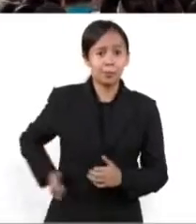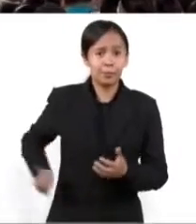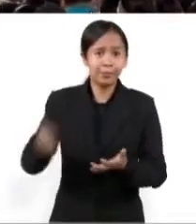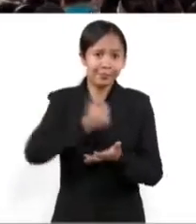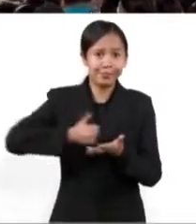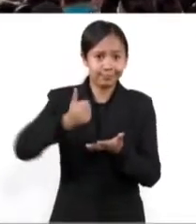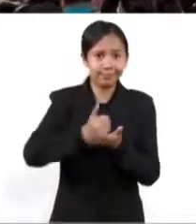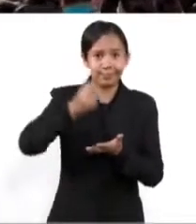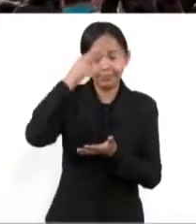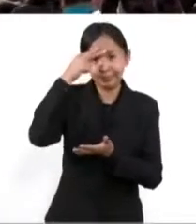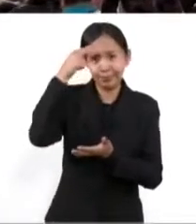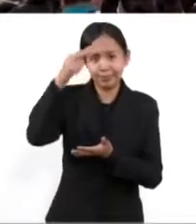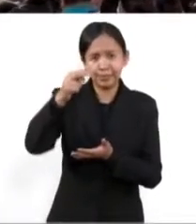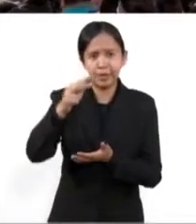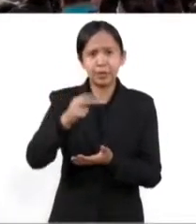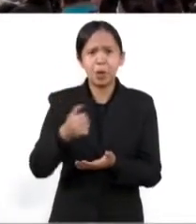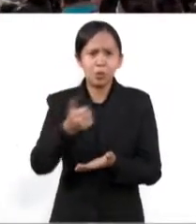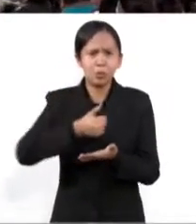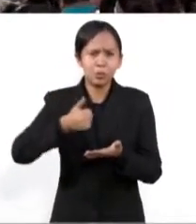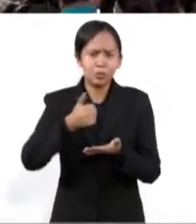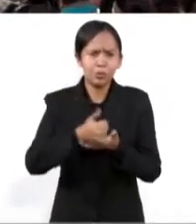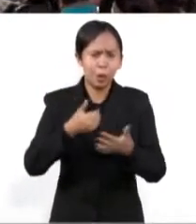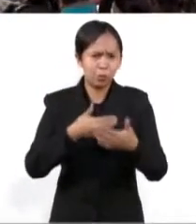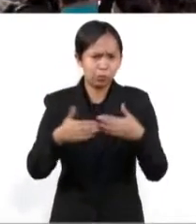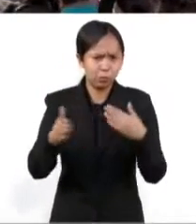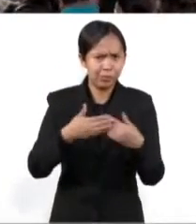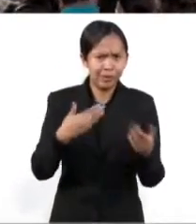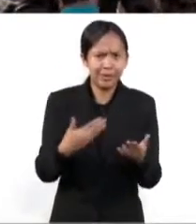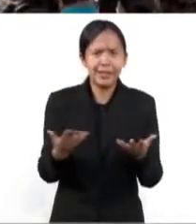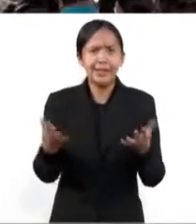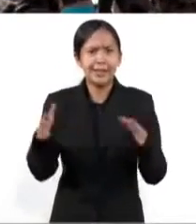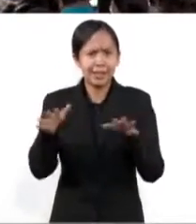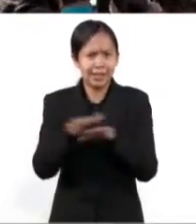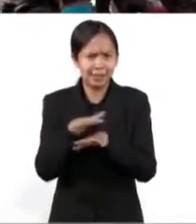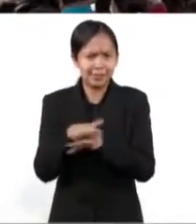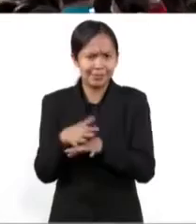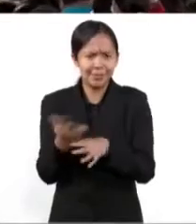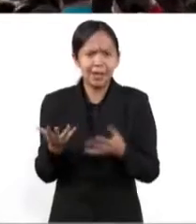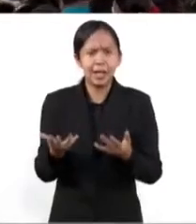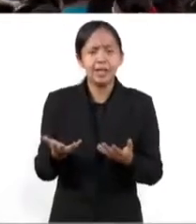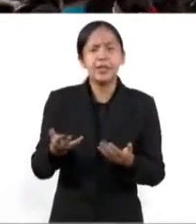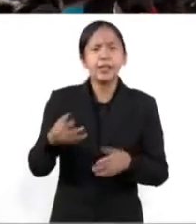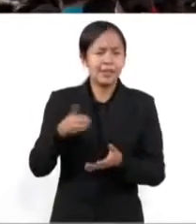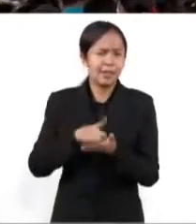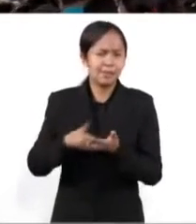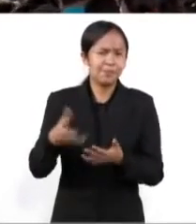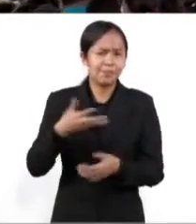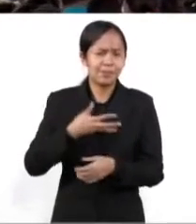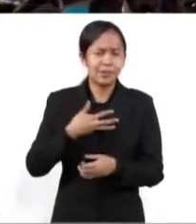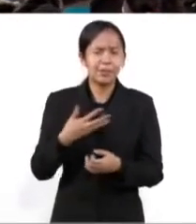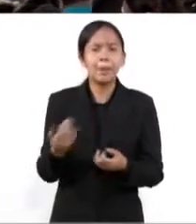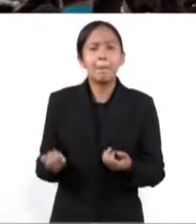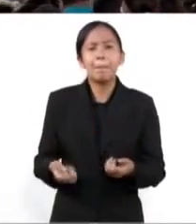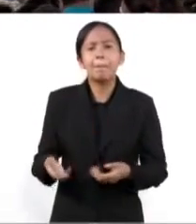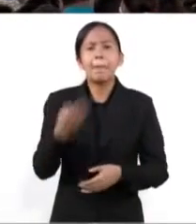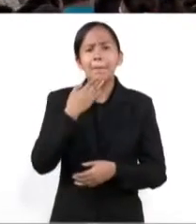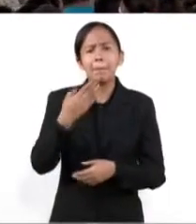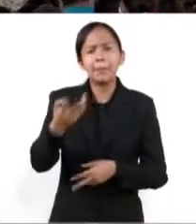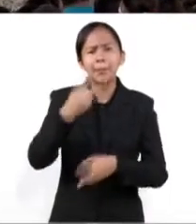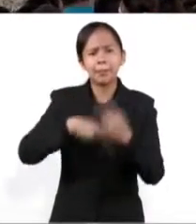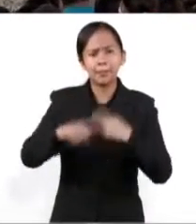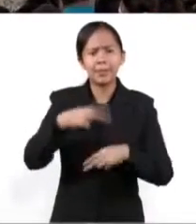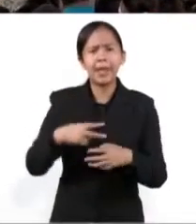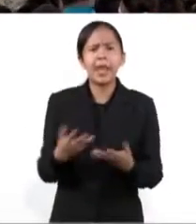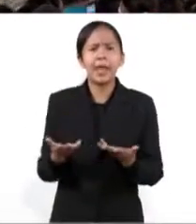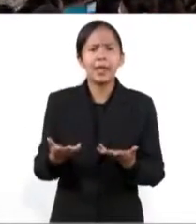El gobierno de la Ciudad de México, ciudad innovadora y de derechos, les da la más cordial de las bienvenidas al